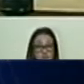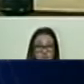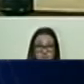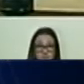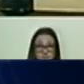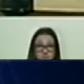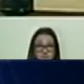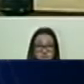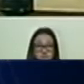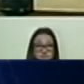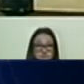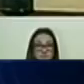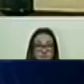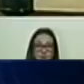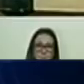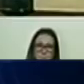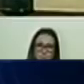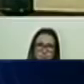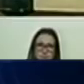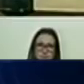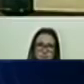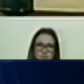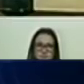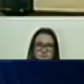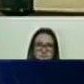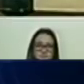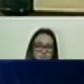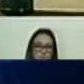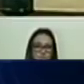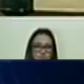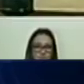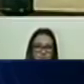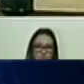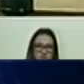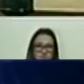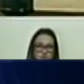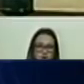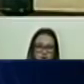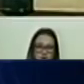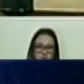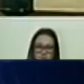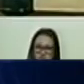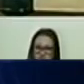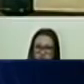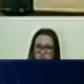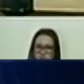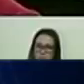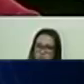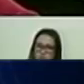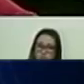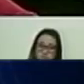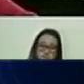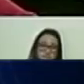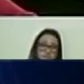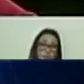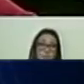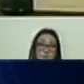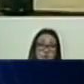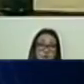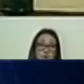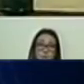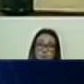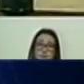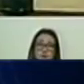apoyar. Si son 2 venezolanos, hay que apoyarlos. Si es 1 millón, hay que apoyarlos. Lo que